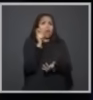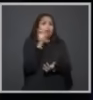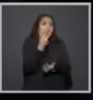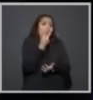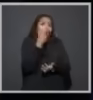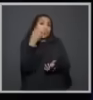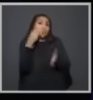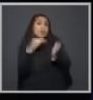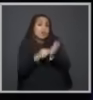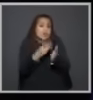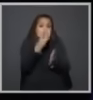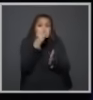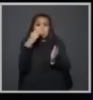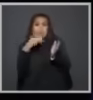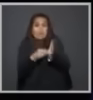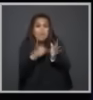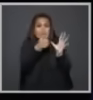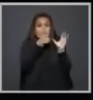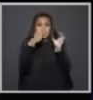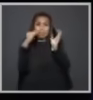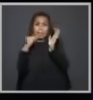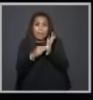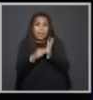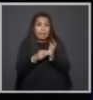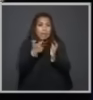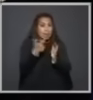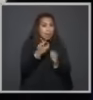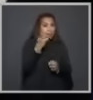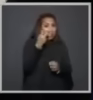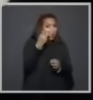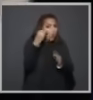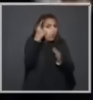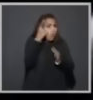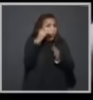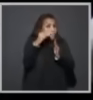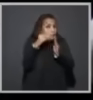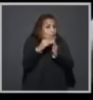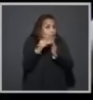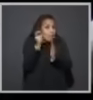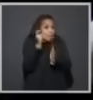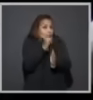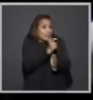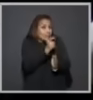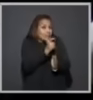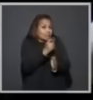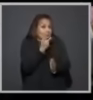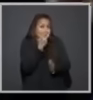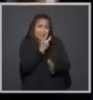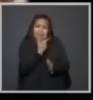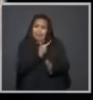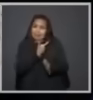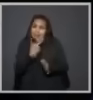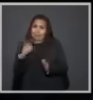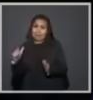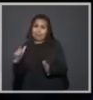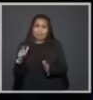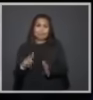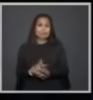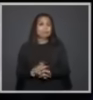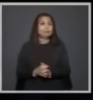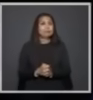400, 500, 600 mil pesos mensuales. Eso no. Entonces,